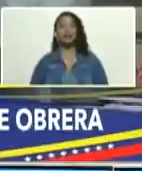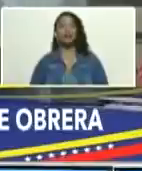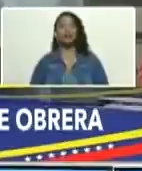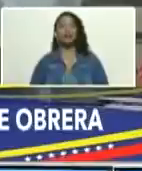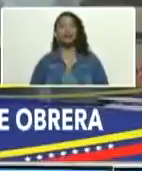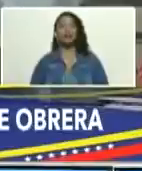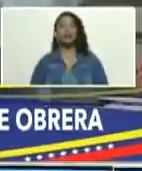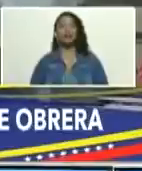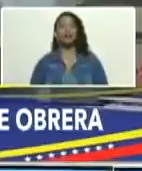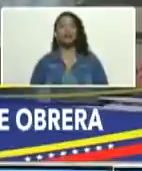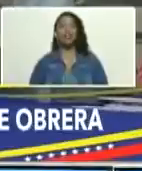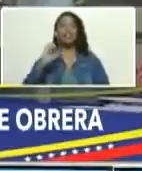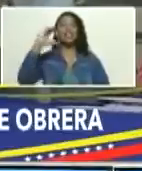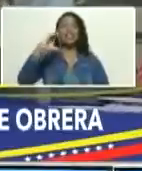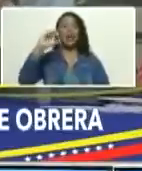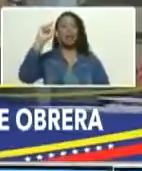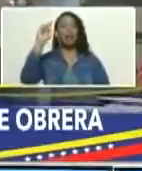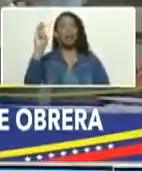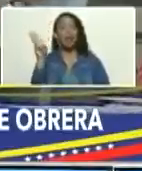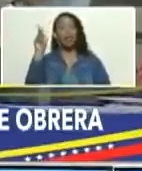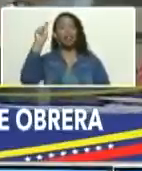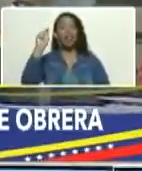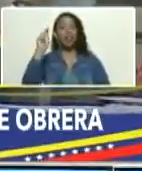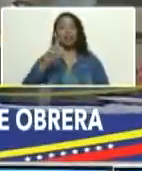de los CPT,